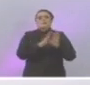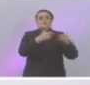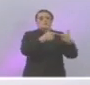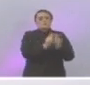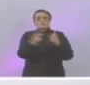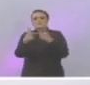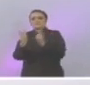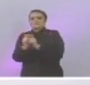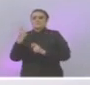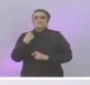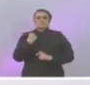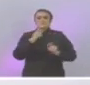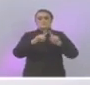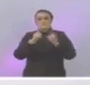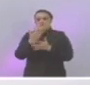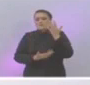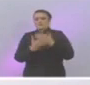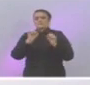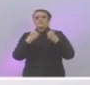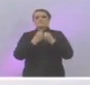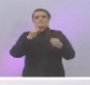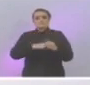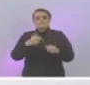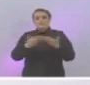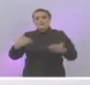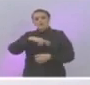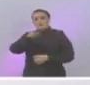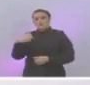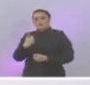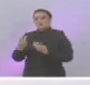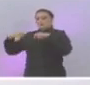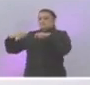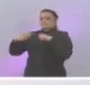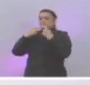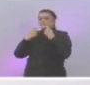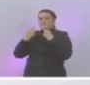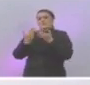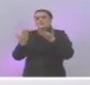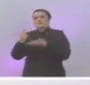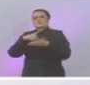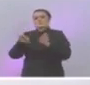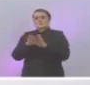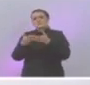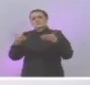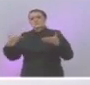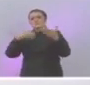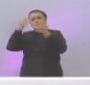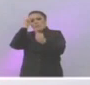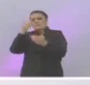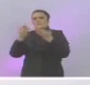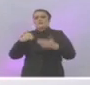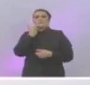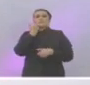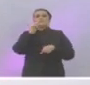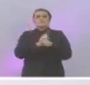distintos actores políticos y sociales, hemos privilegiado el diálogo, los espacios comunes de acuerdo y la voluntad